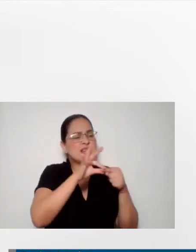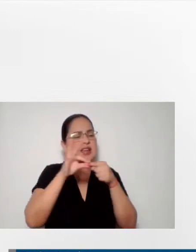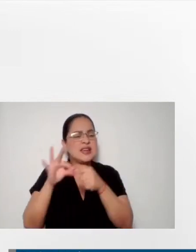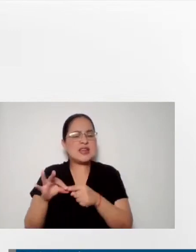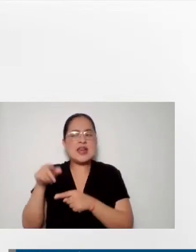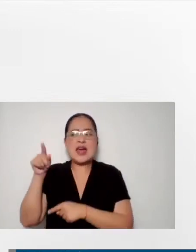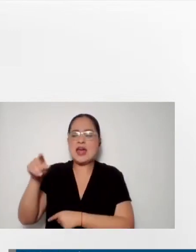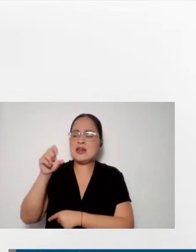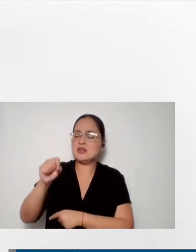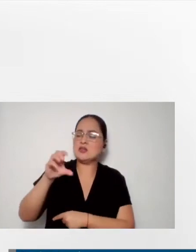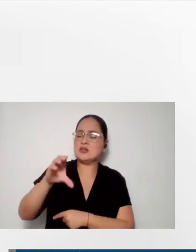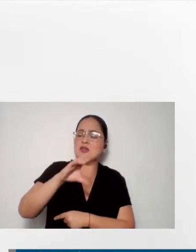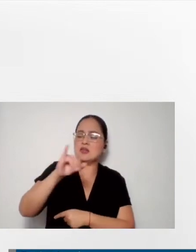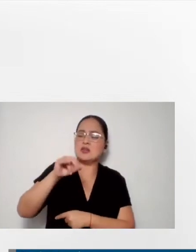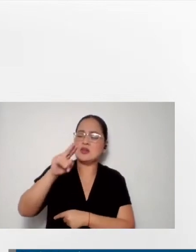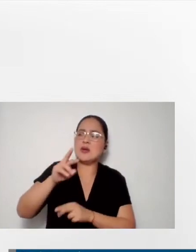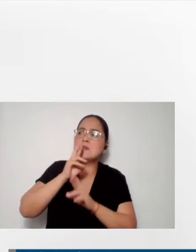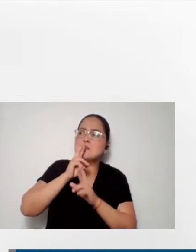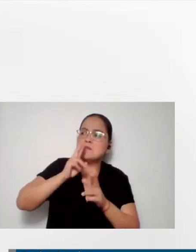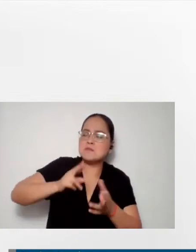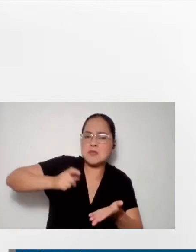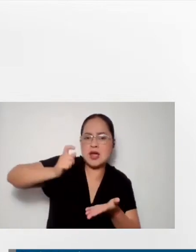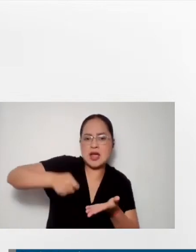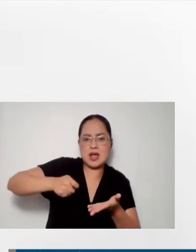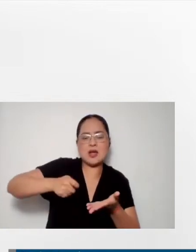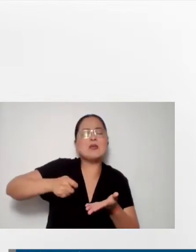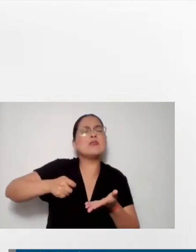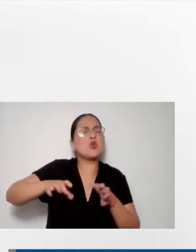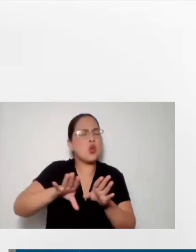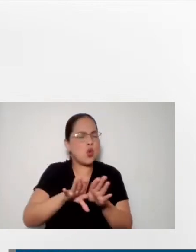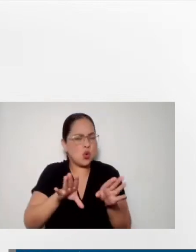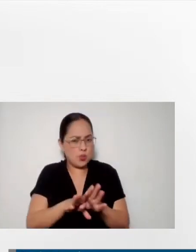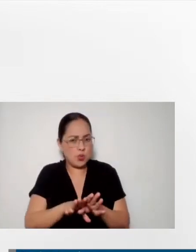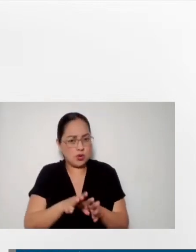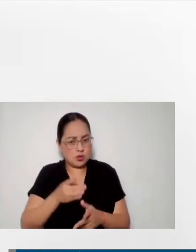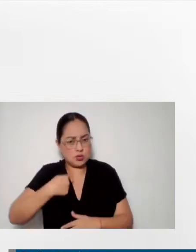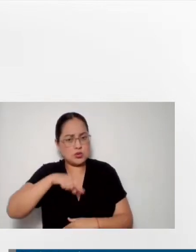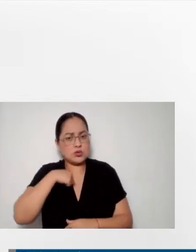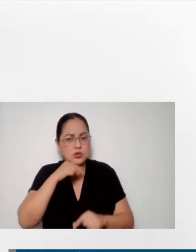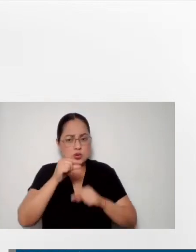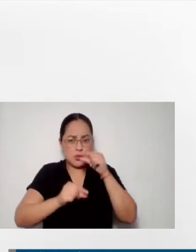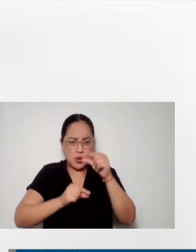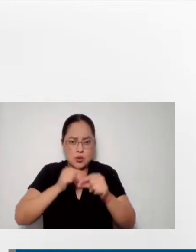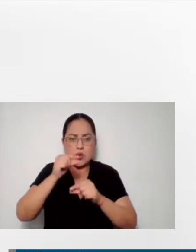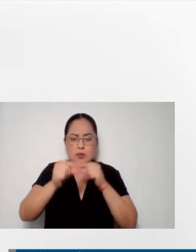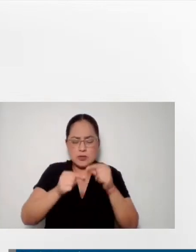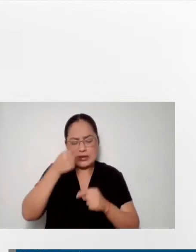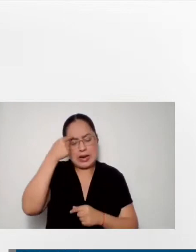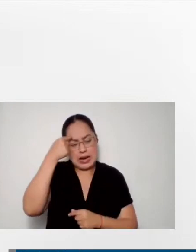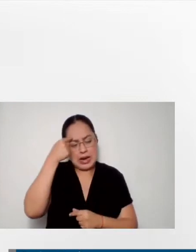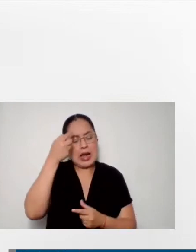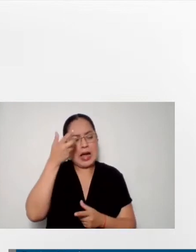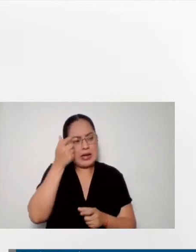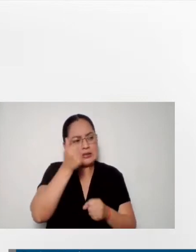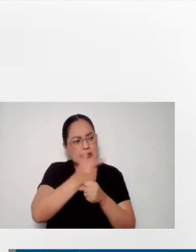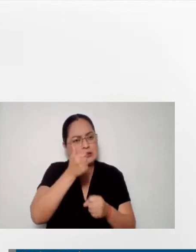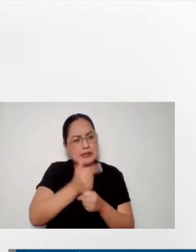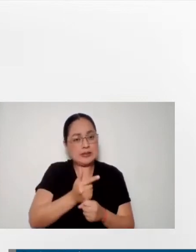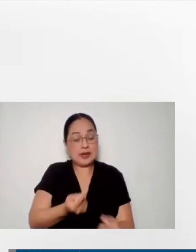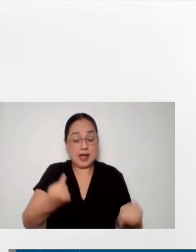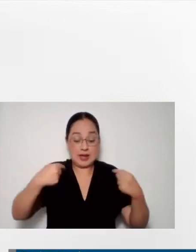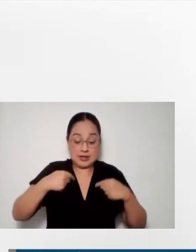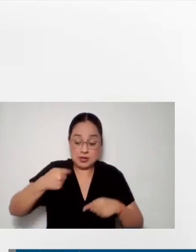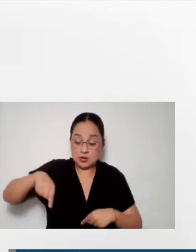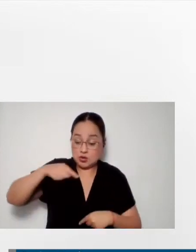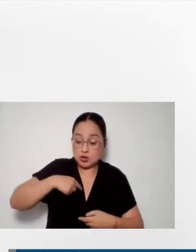Corte? Para las personas que estamos del lado de la labor de impartir justicia es maravilloso, ¿no?